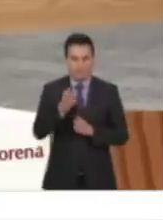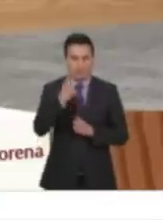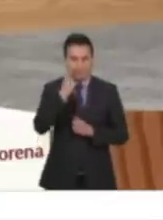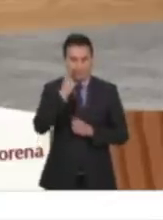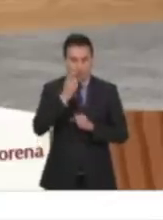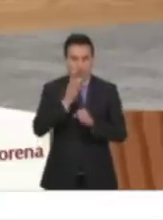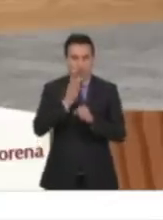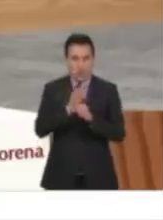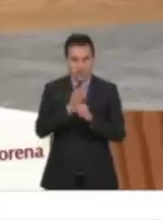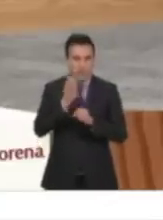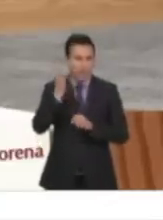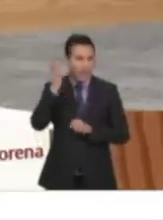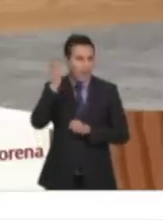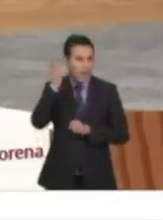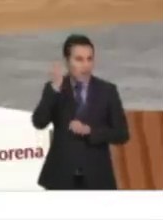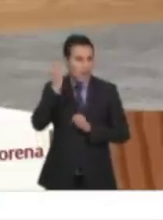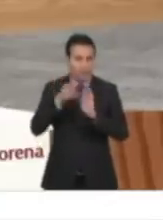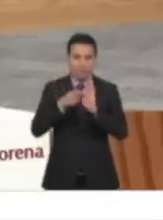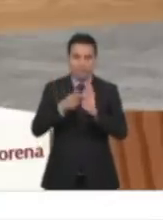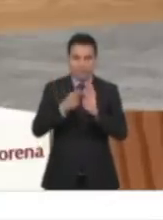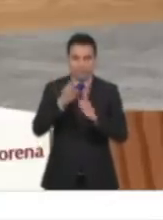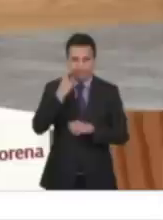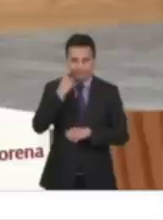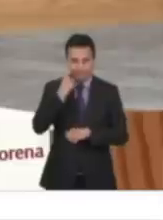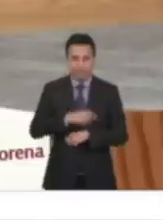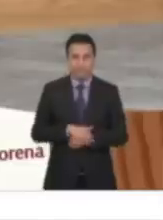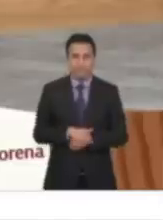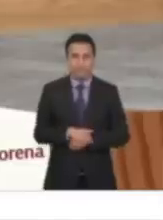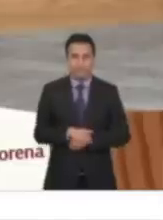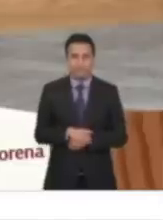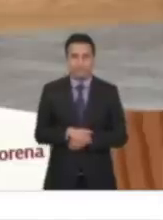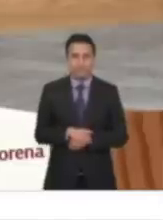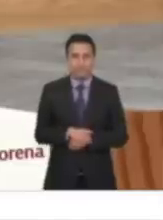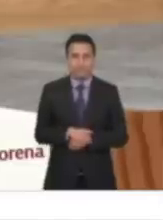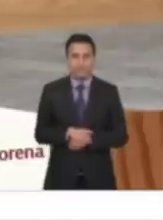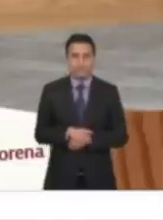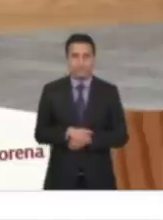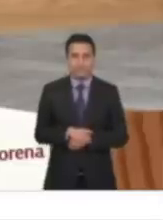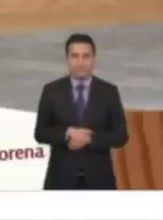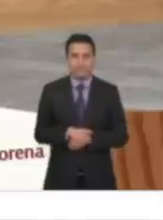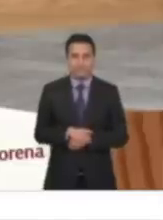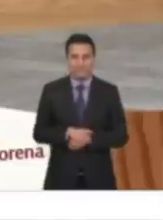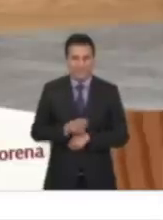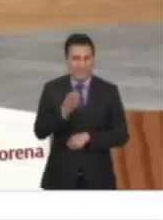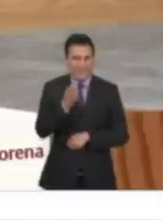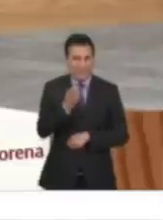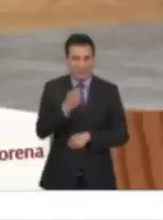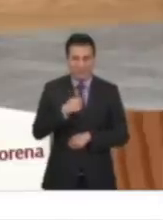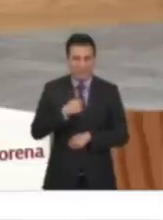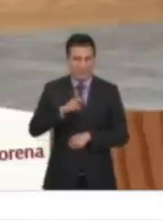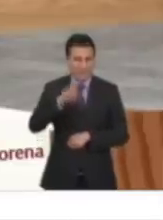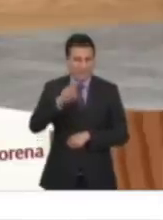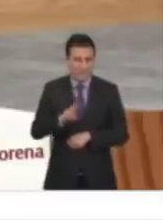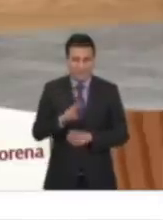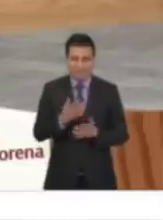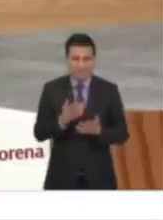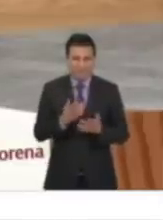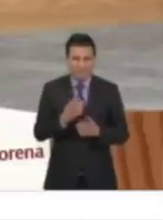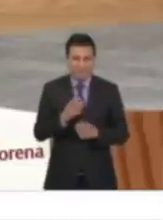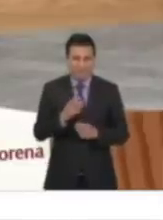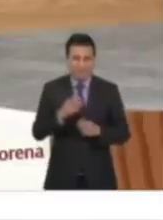audios. ¿No crees que me vean la cara de pendejo? A mí porque me vale verga eso, ¿eh? Pero no